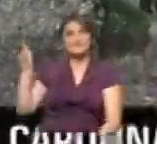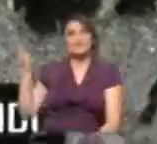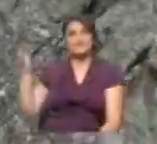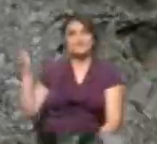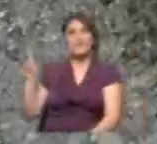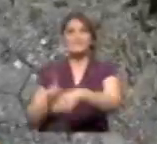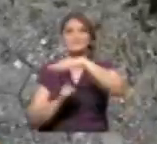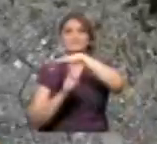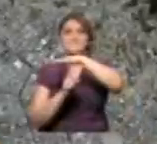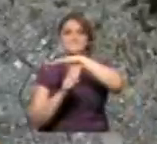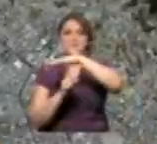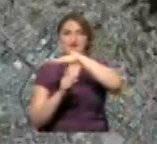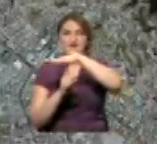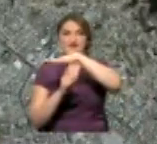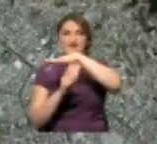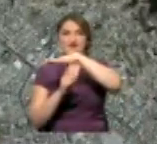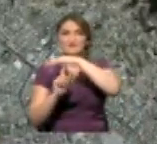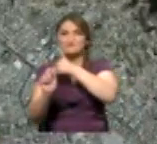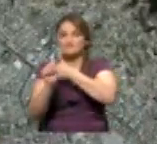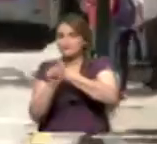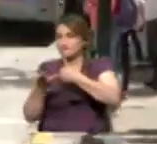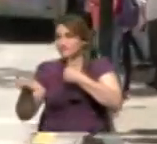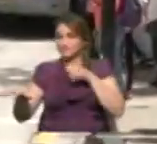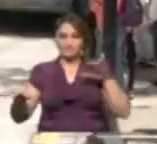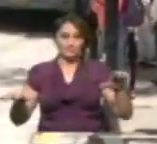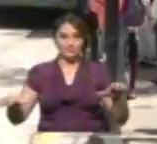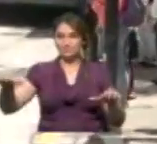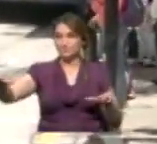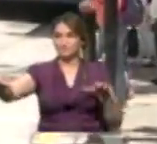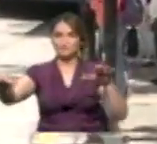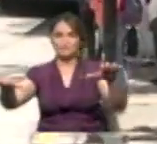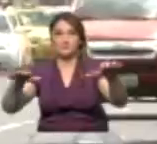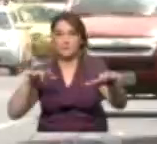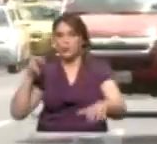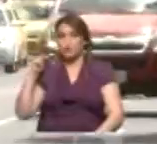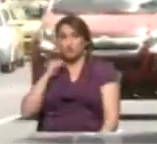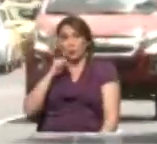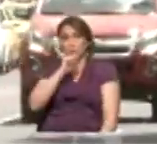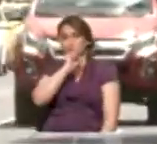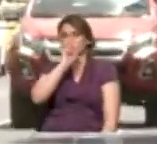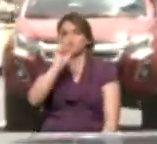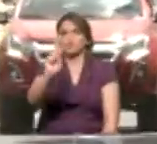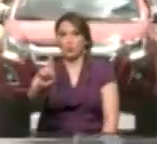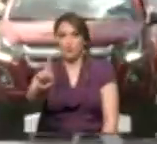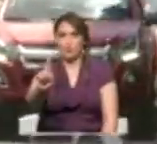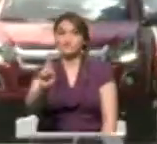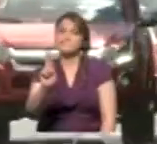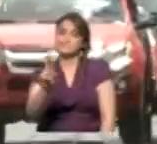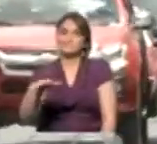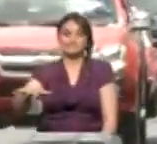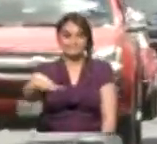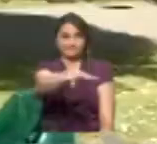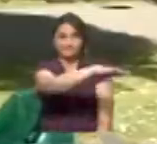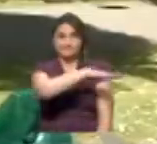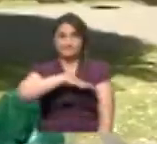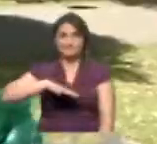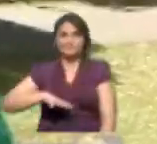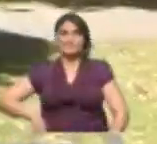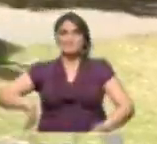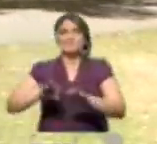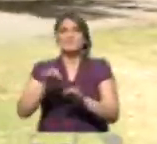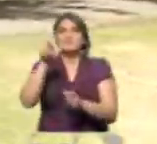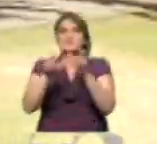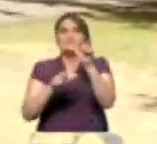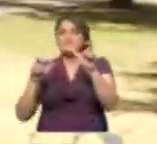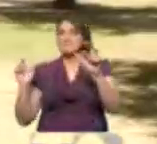Carolina, con el Ejido y con el Padre Carolo del Sur. El corredor metropolitano, en esencia, buscará la recuperación del espacio público,